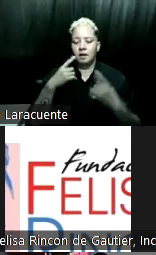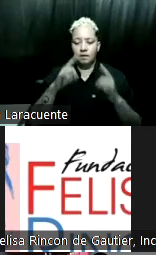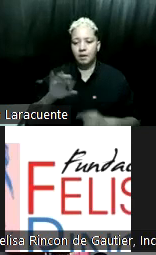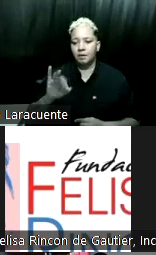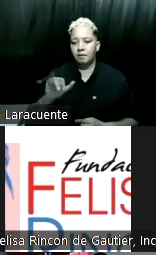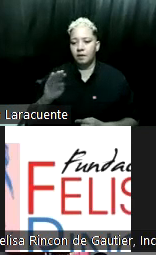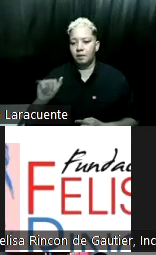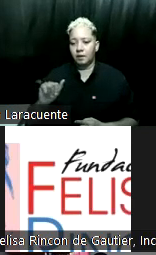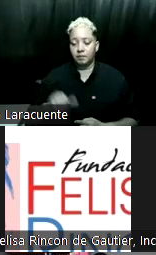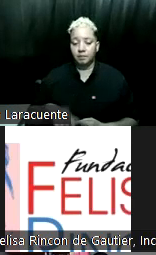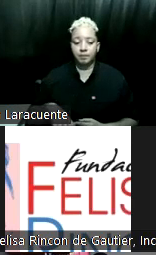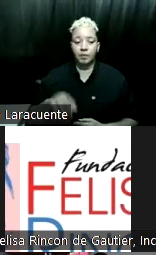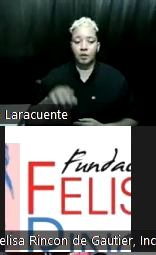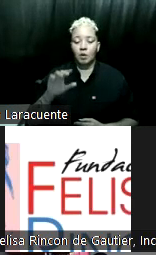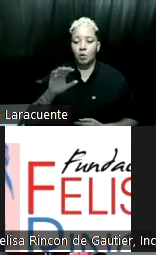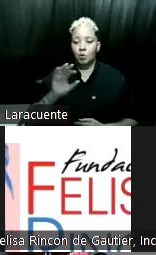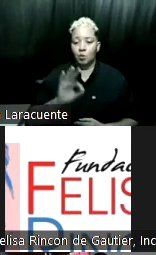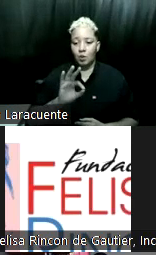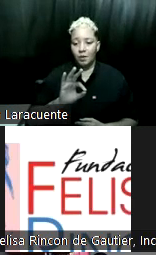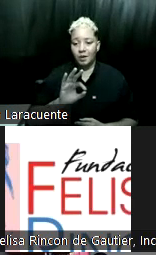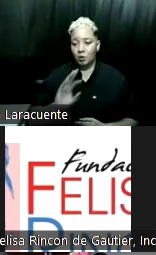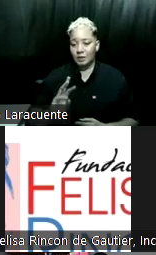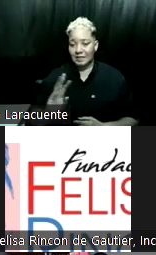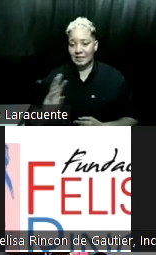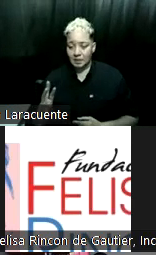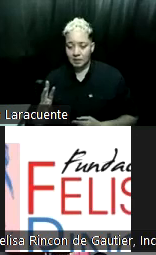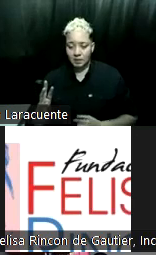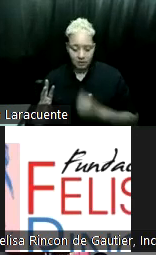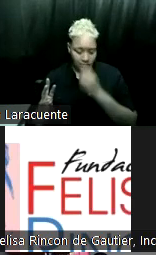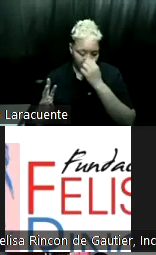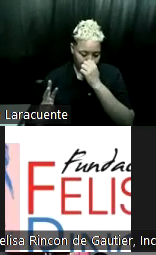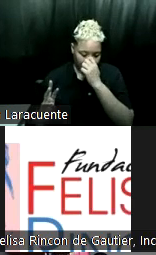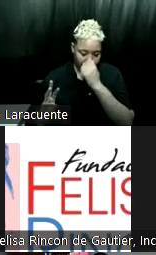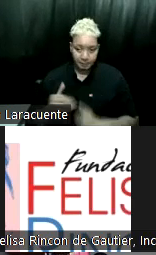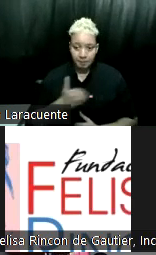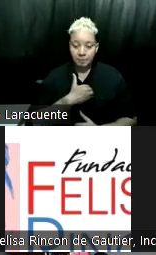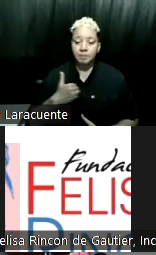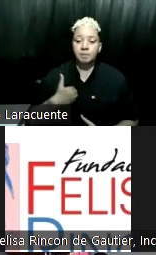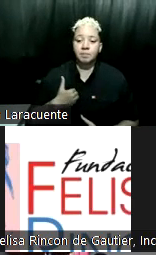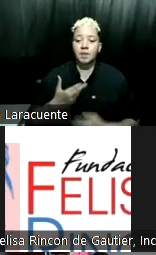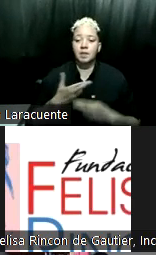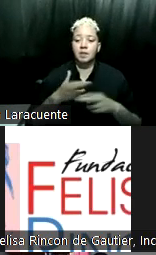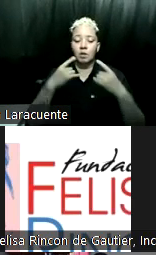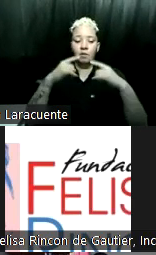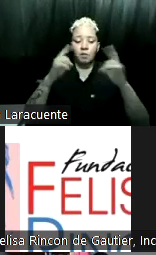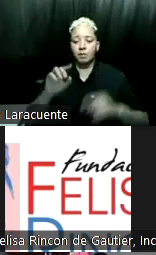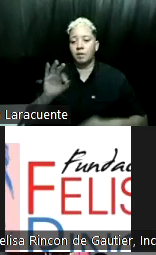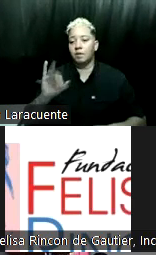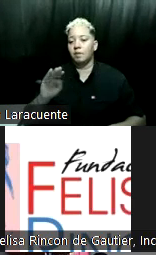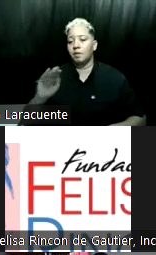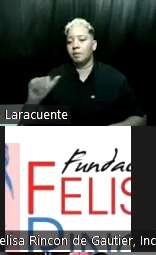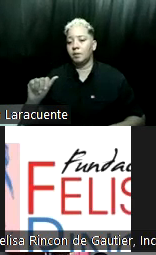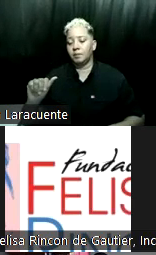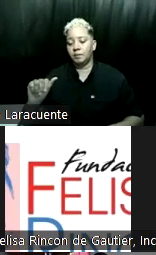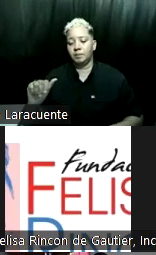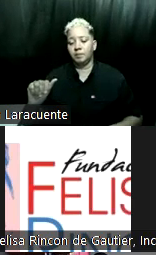donde 9 de los 66 miembros del Salón de la Fama de la FIBA